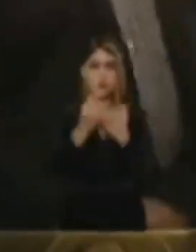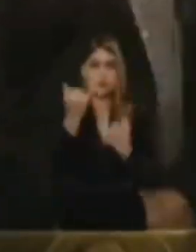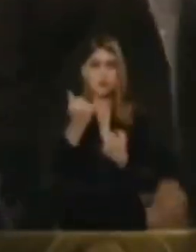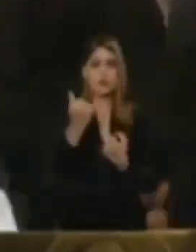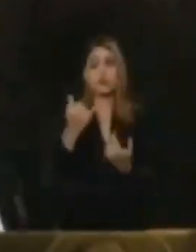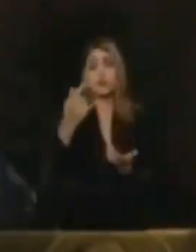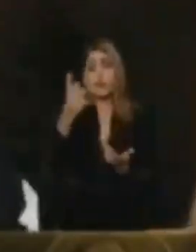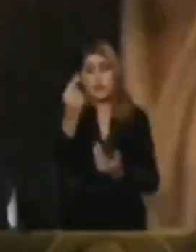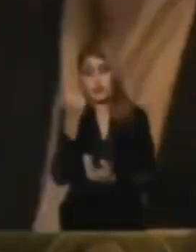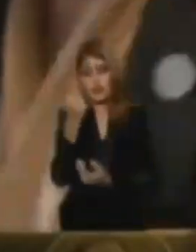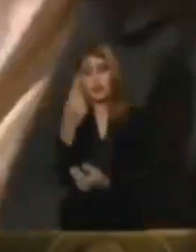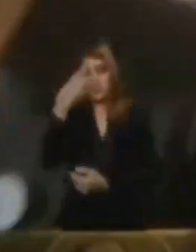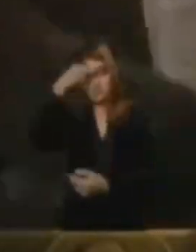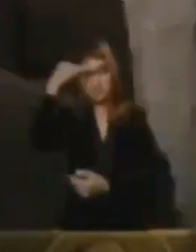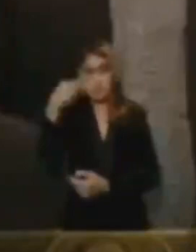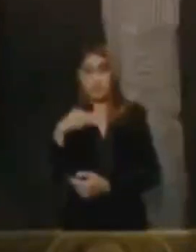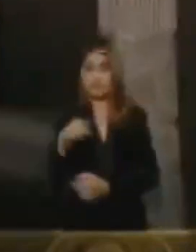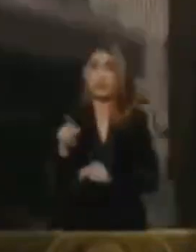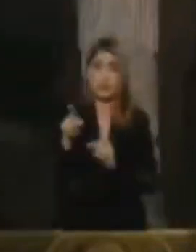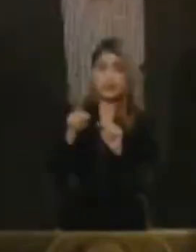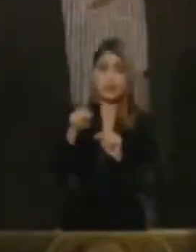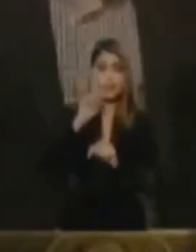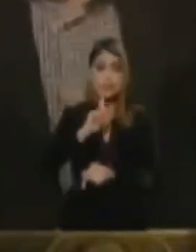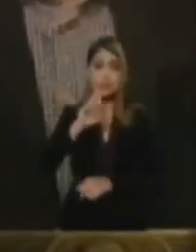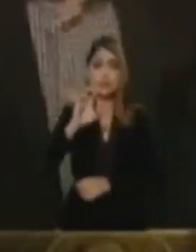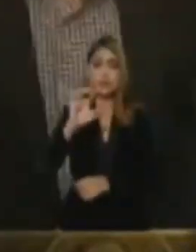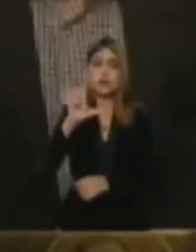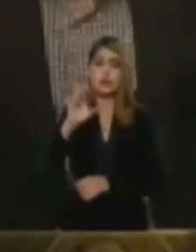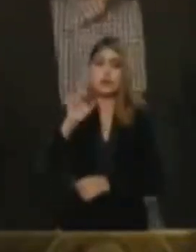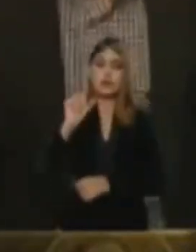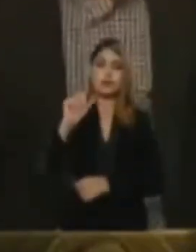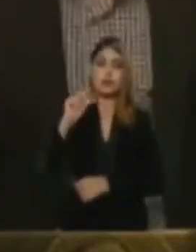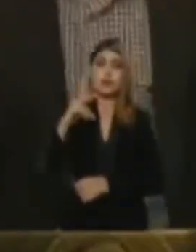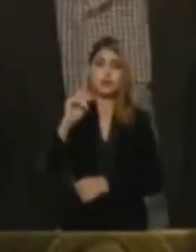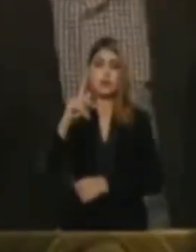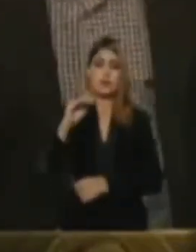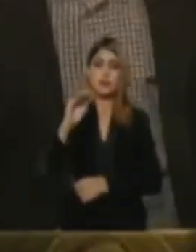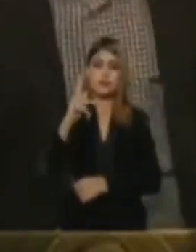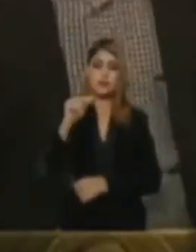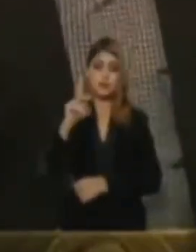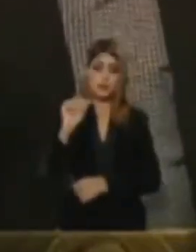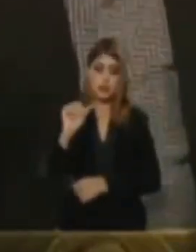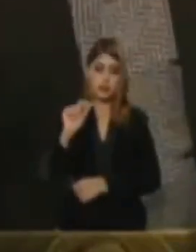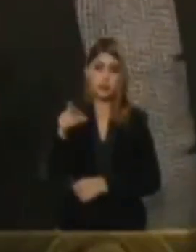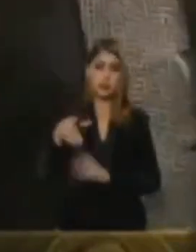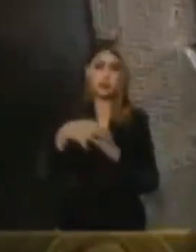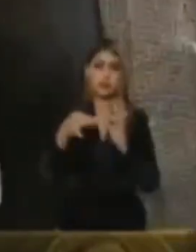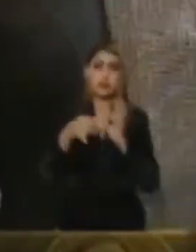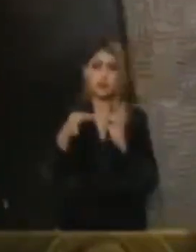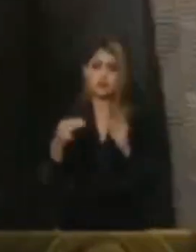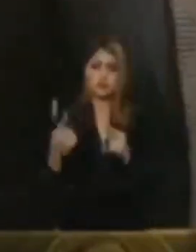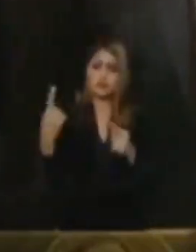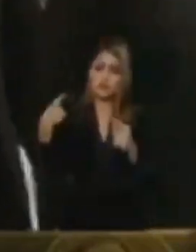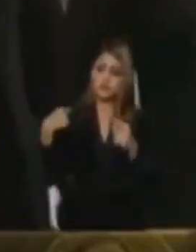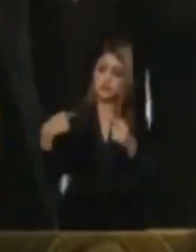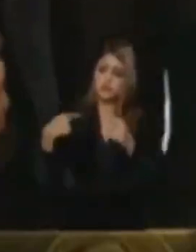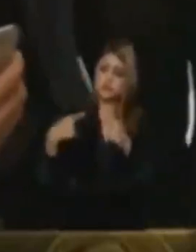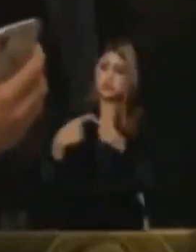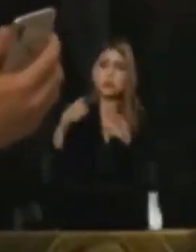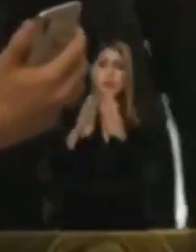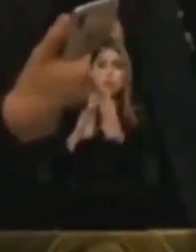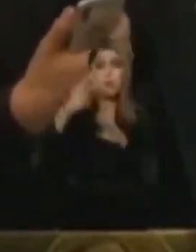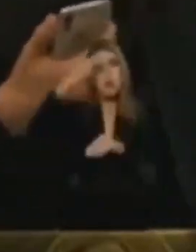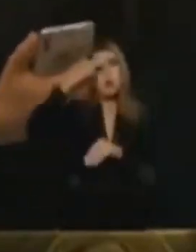mexicana. Elena Poniatowska también te ha manifestado en su participación todo aquel recorrido de un México entrañable,